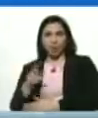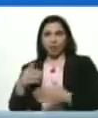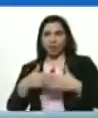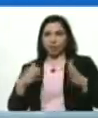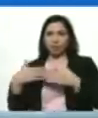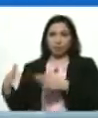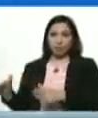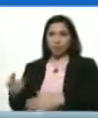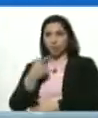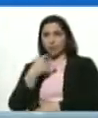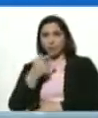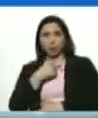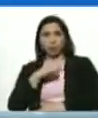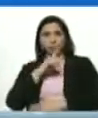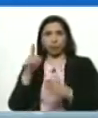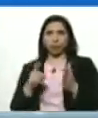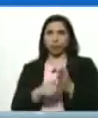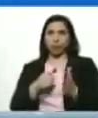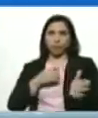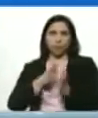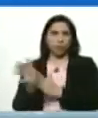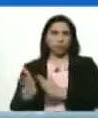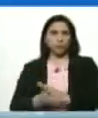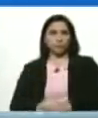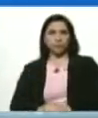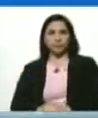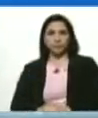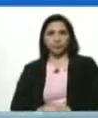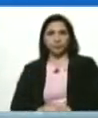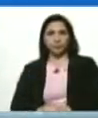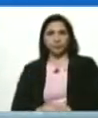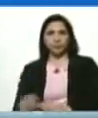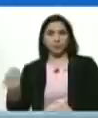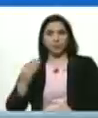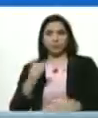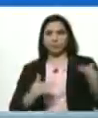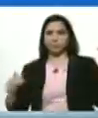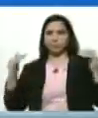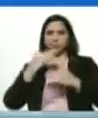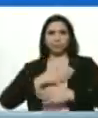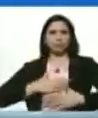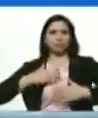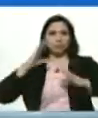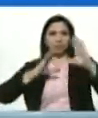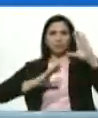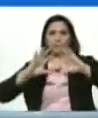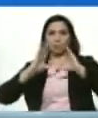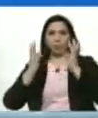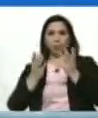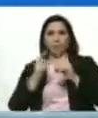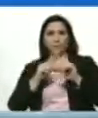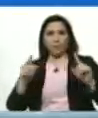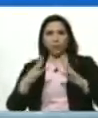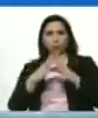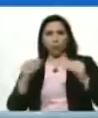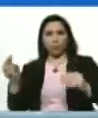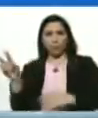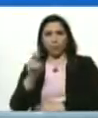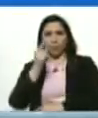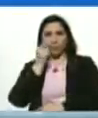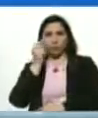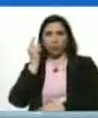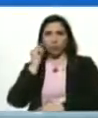los tratamientos absolutamente gratuitos de la más alta calidad científica mundial para todos los venezolanos y